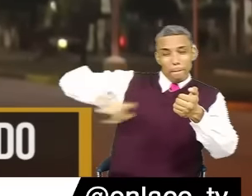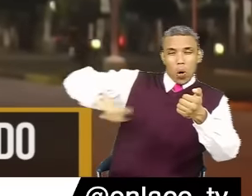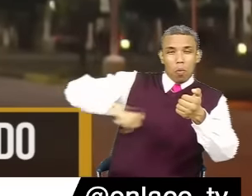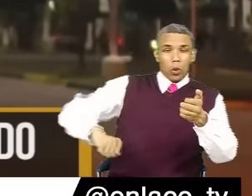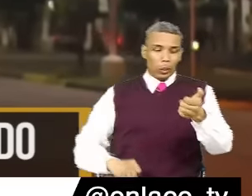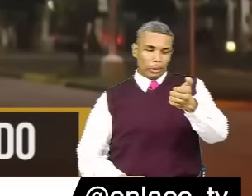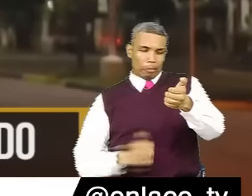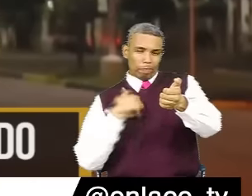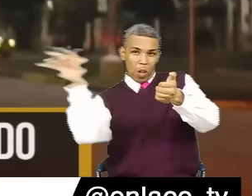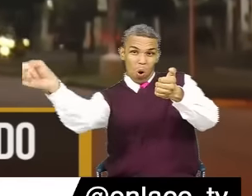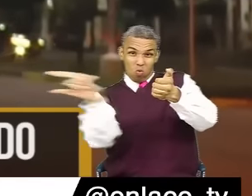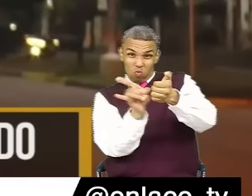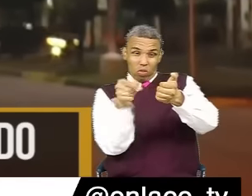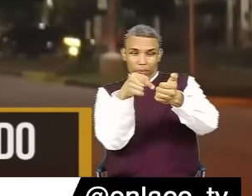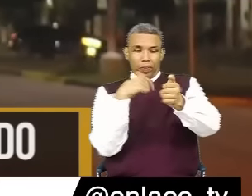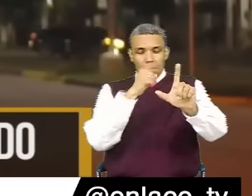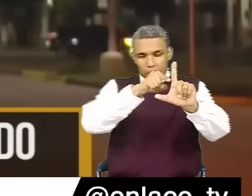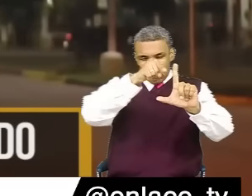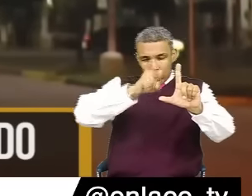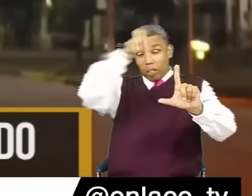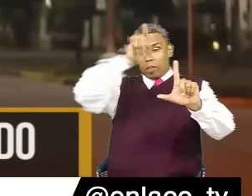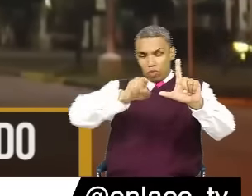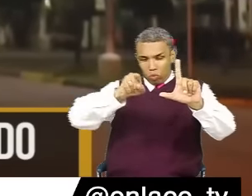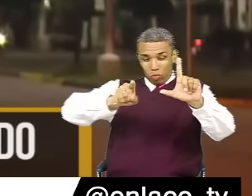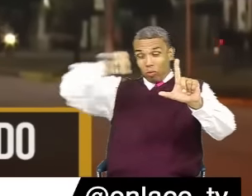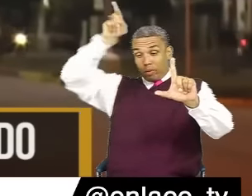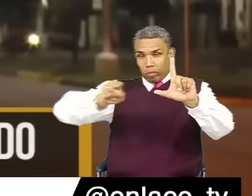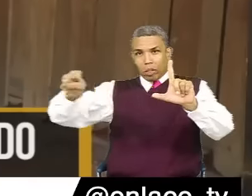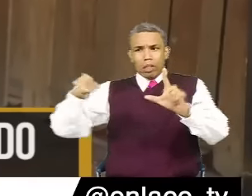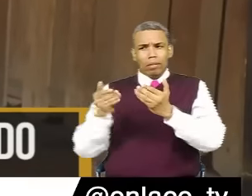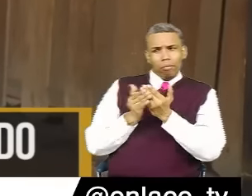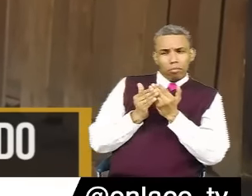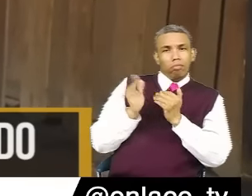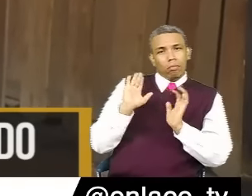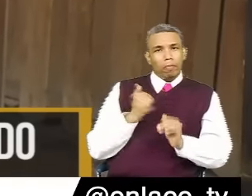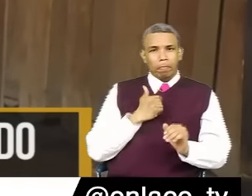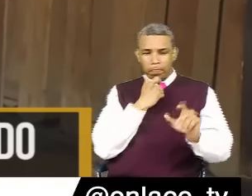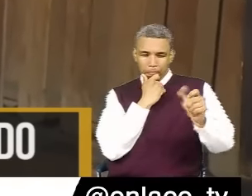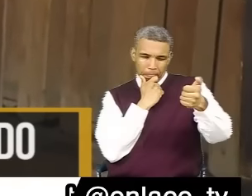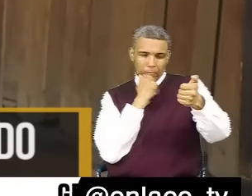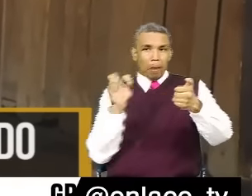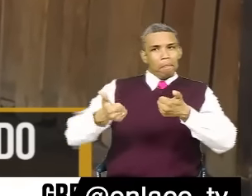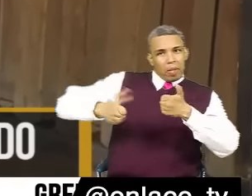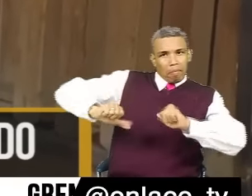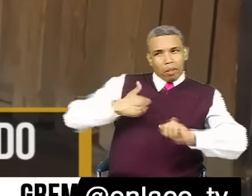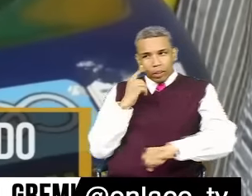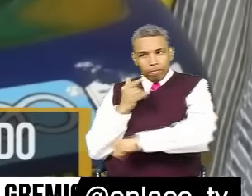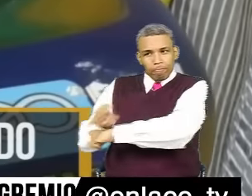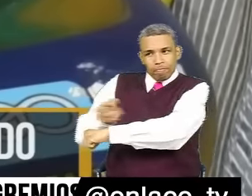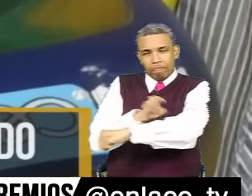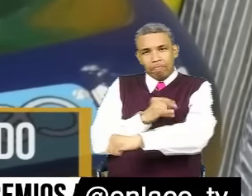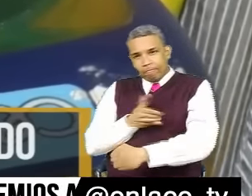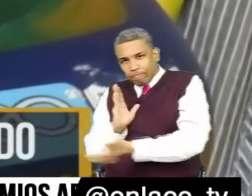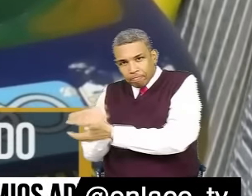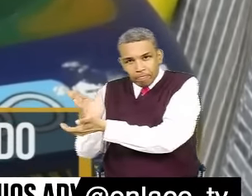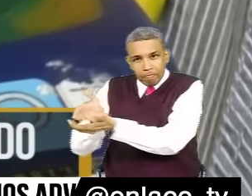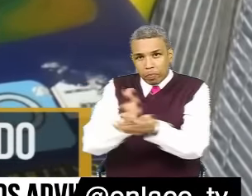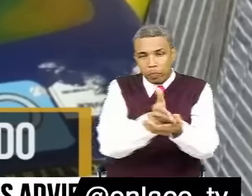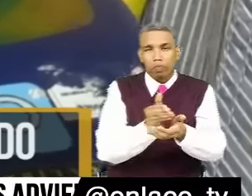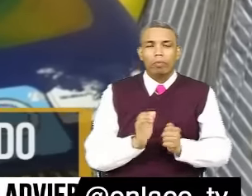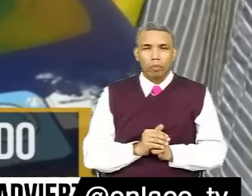a lo que dicta el procedimiento que dicta la resolución 627. Las diligencias se programaron con base en una acción popular mediante la cual un juez de